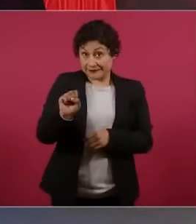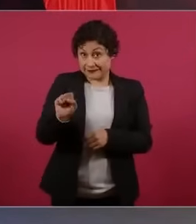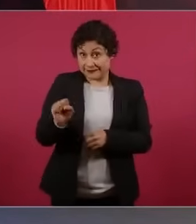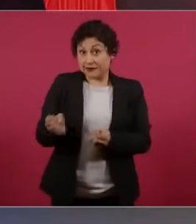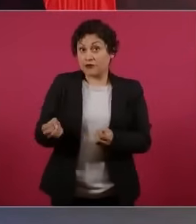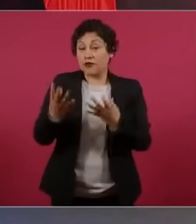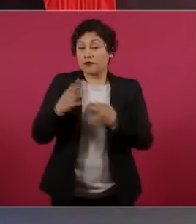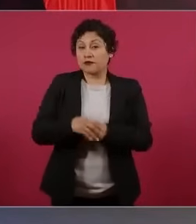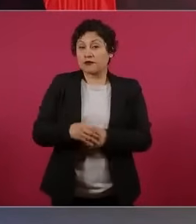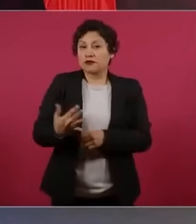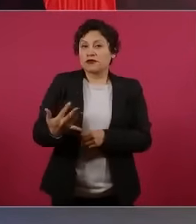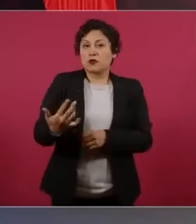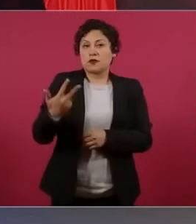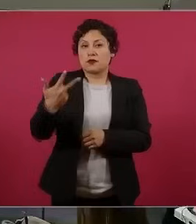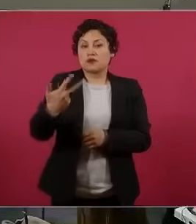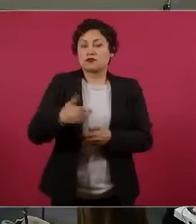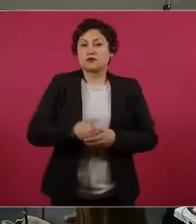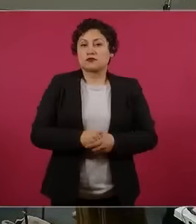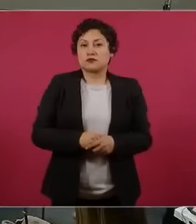58,